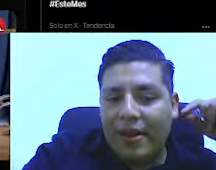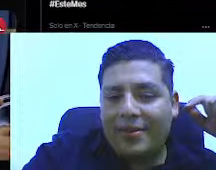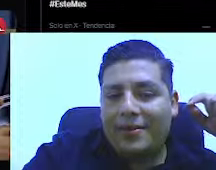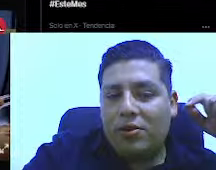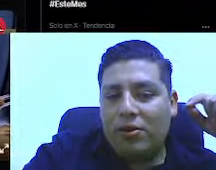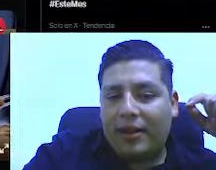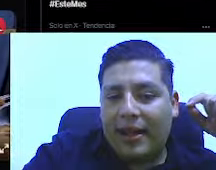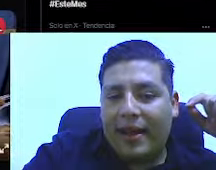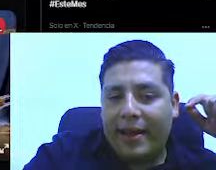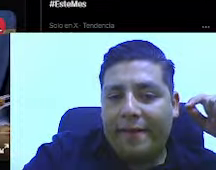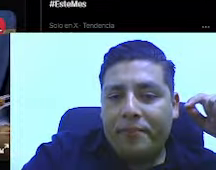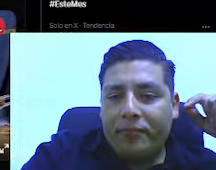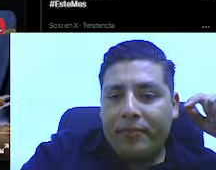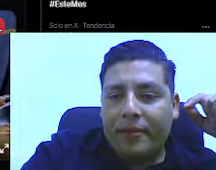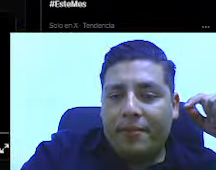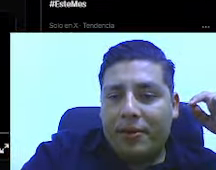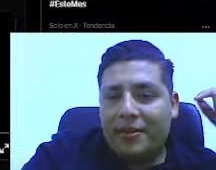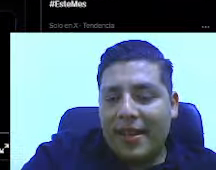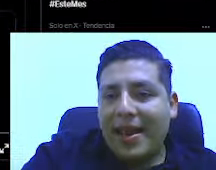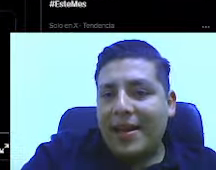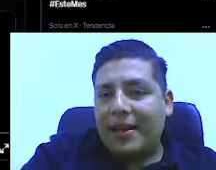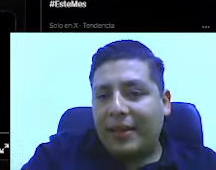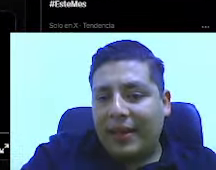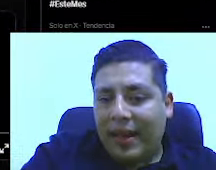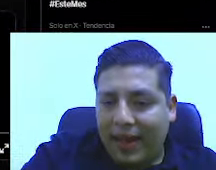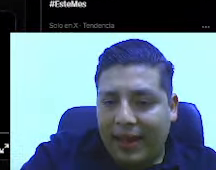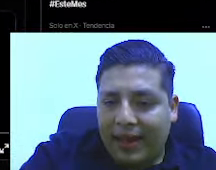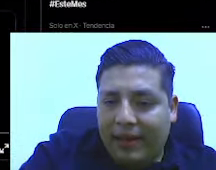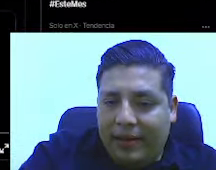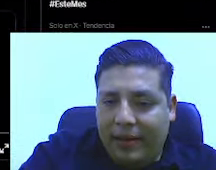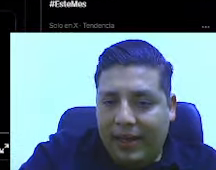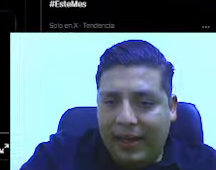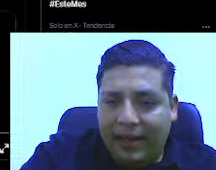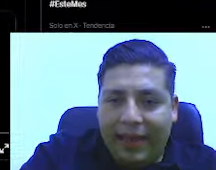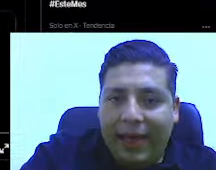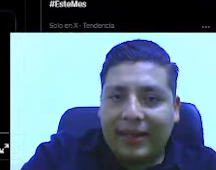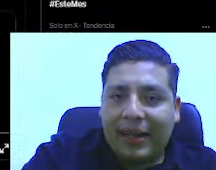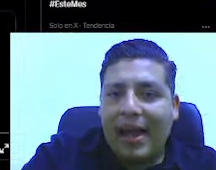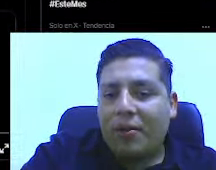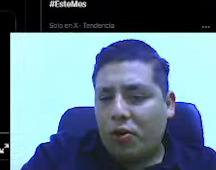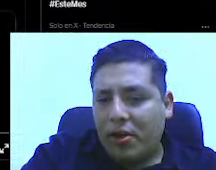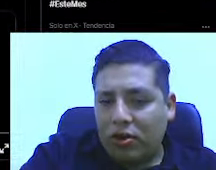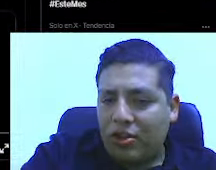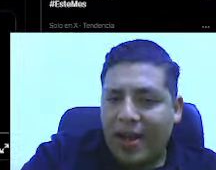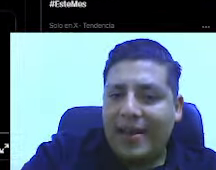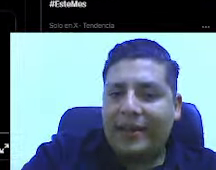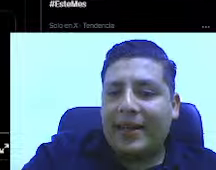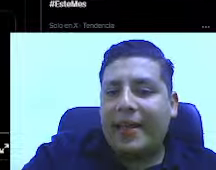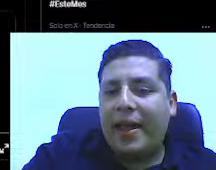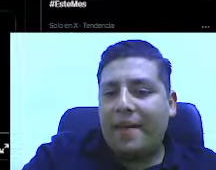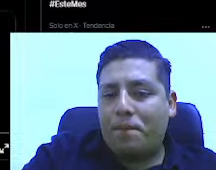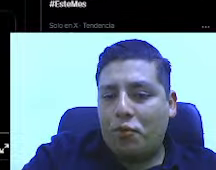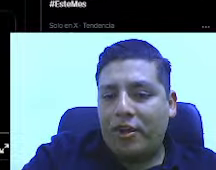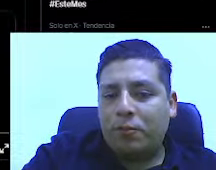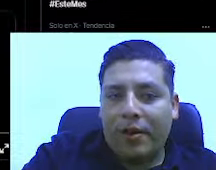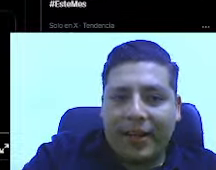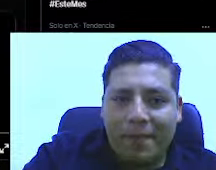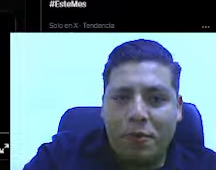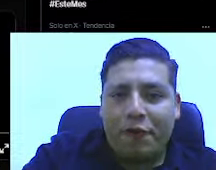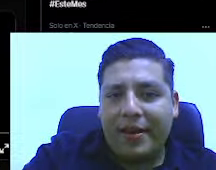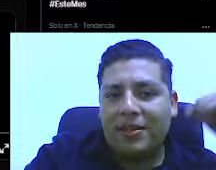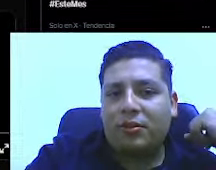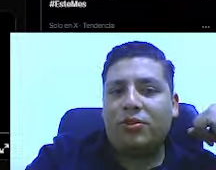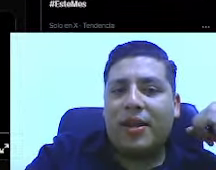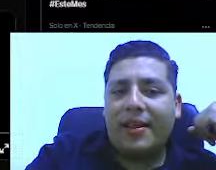Y eso es lo que pues tienen que quedar claro y no tienen que quedar impunes.